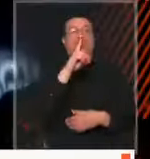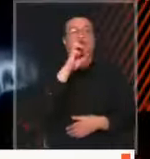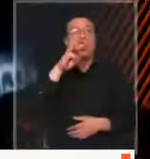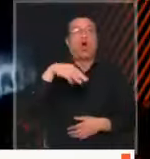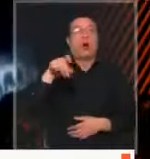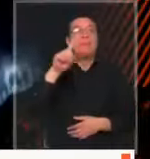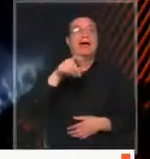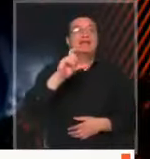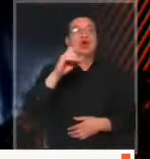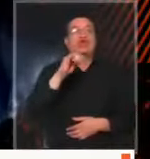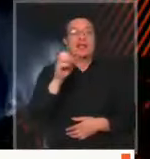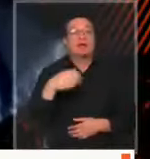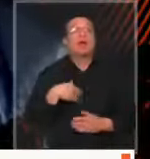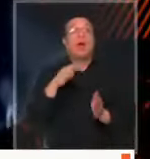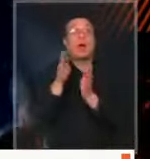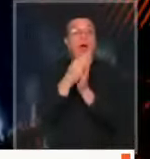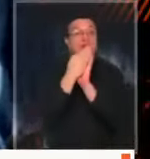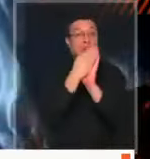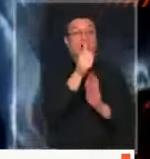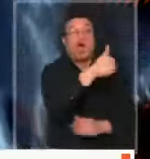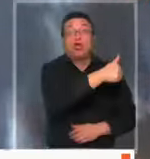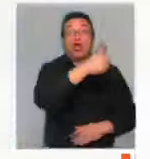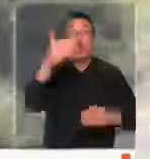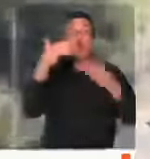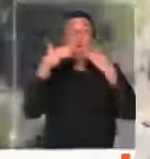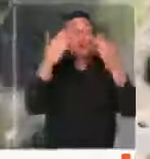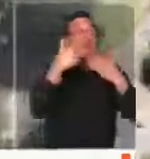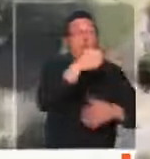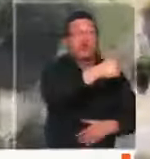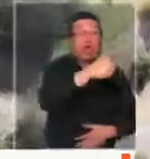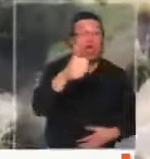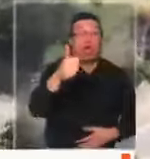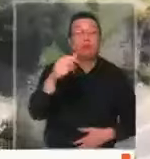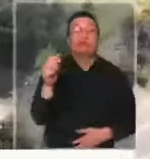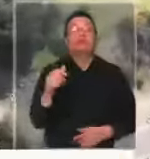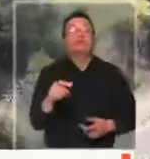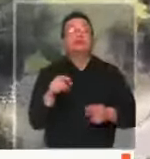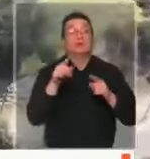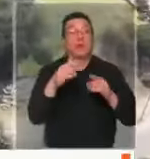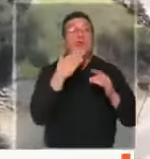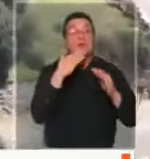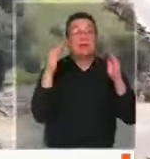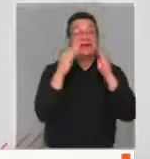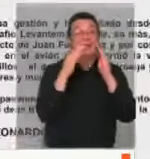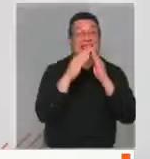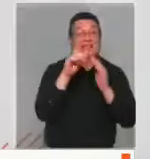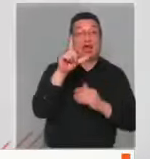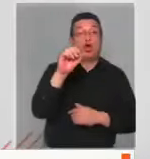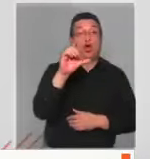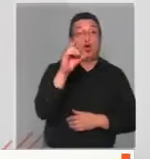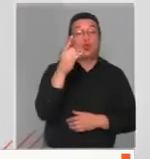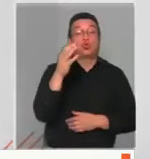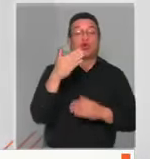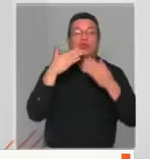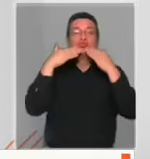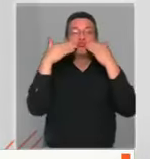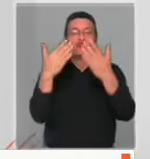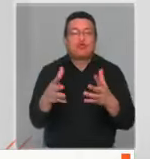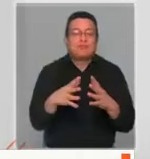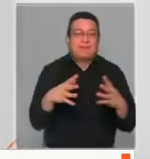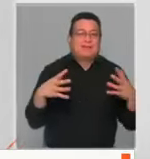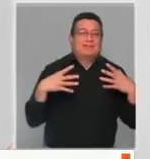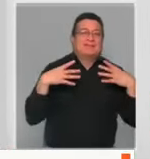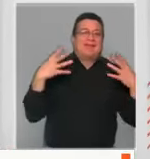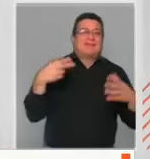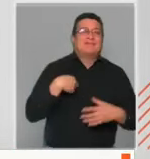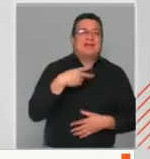Le repartieron sándwiches a todos los que están acá. También está esta casa en Locurro, la donación más grande de mi